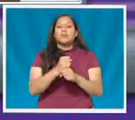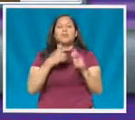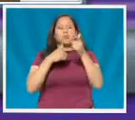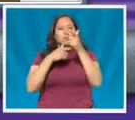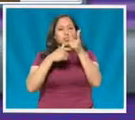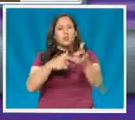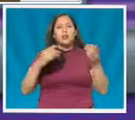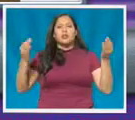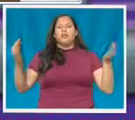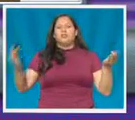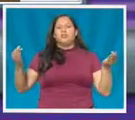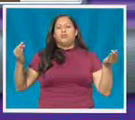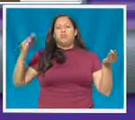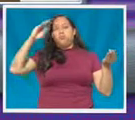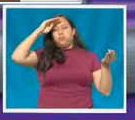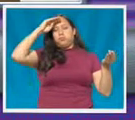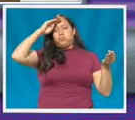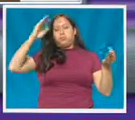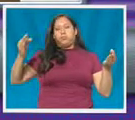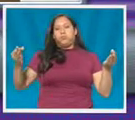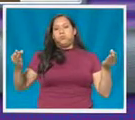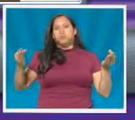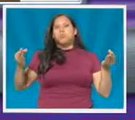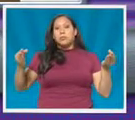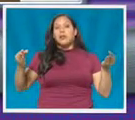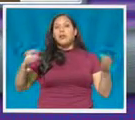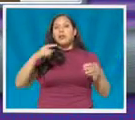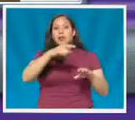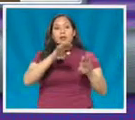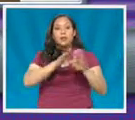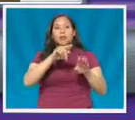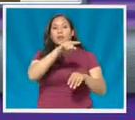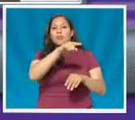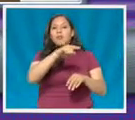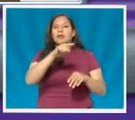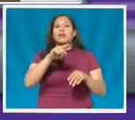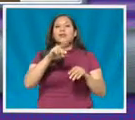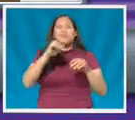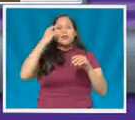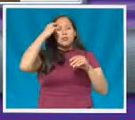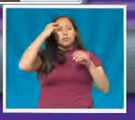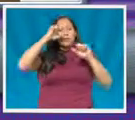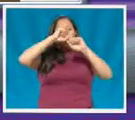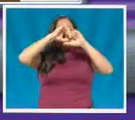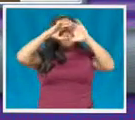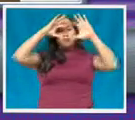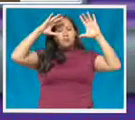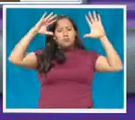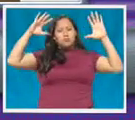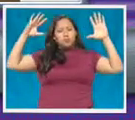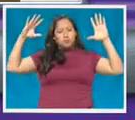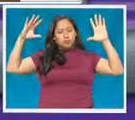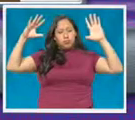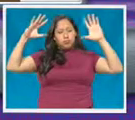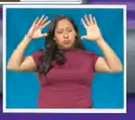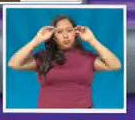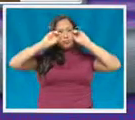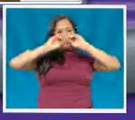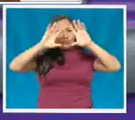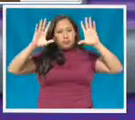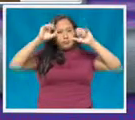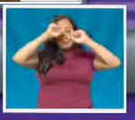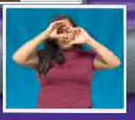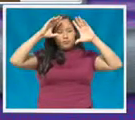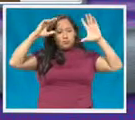en esa época logra entrar a un estado de claridad mental que logra llegar al punto